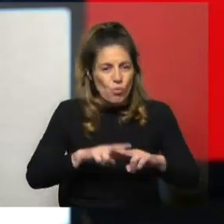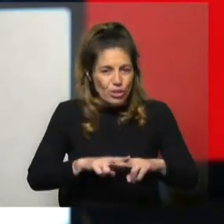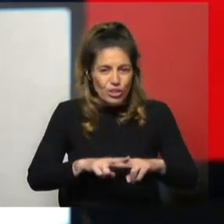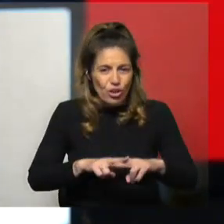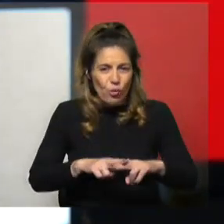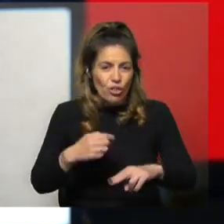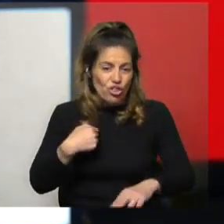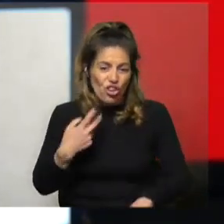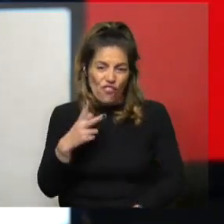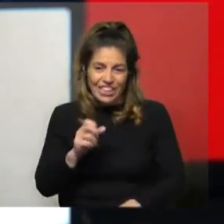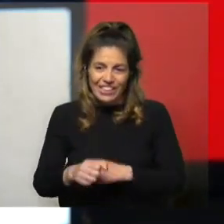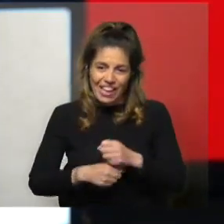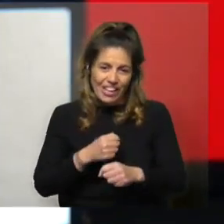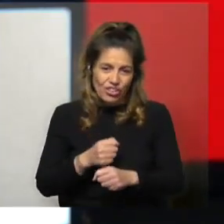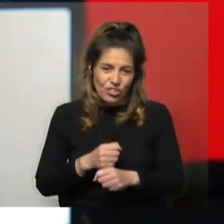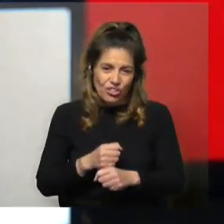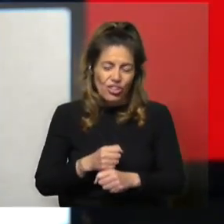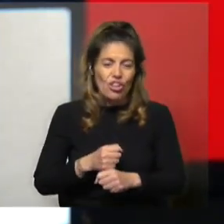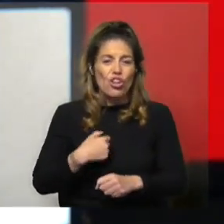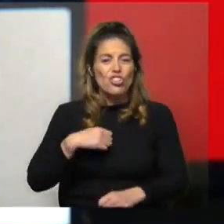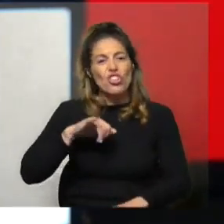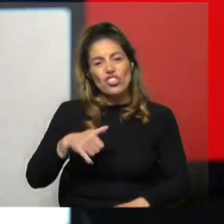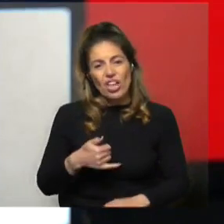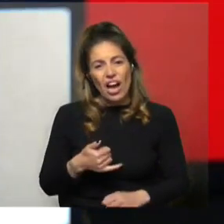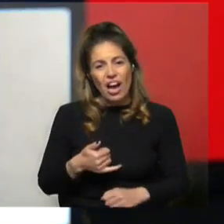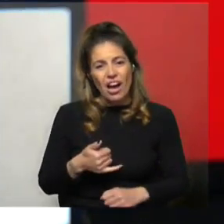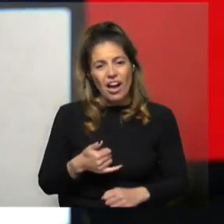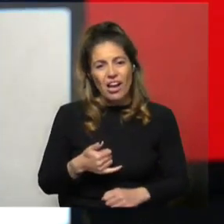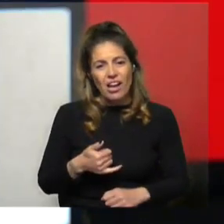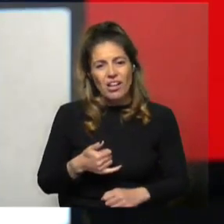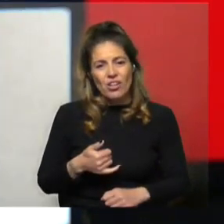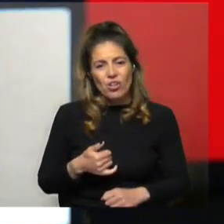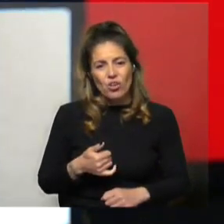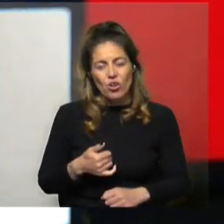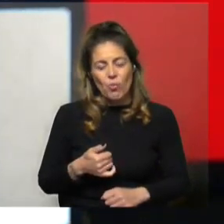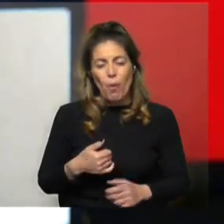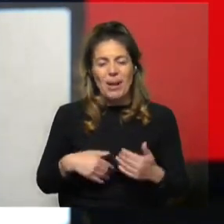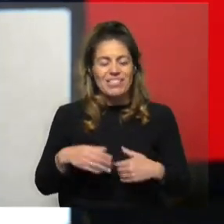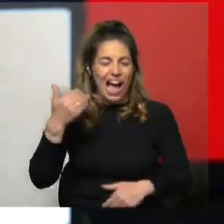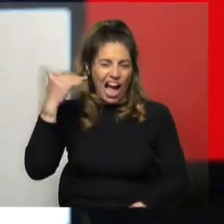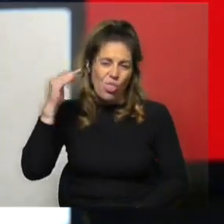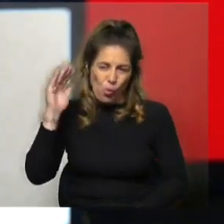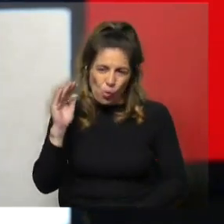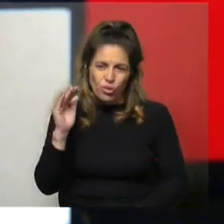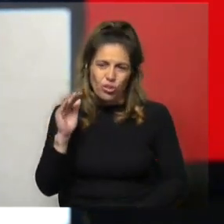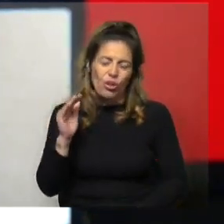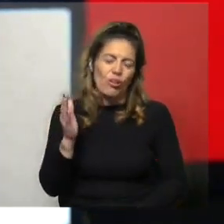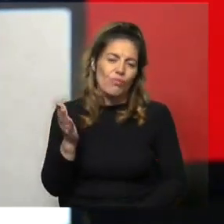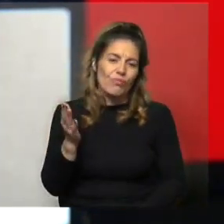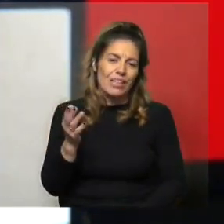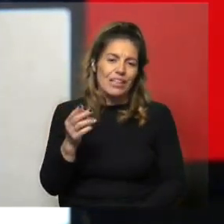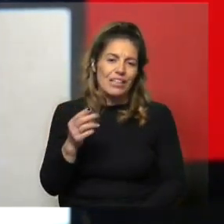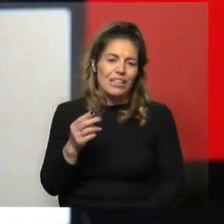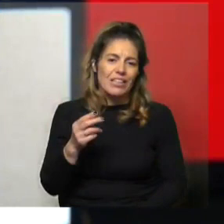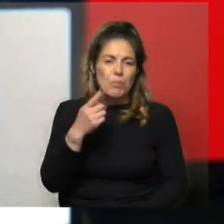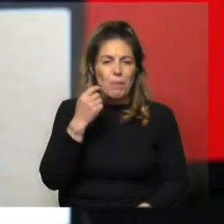cuando yo tenía 20 cuando yo ya estaba formando un carácter más de de persona adulta joven y falleció